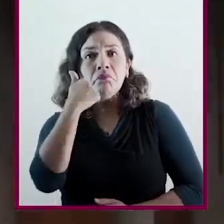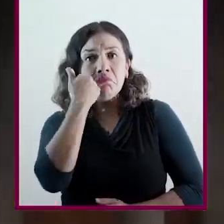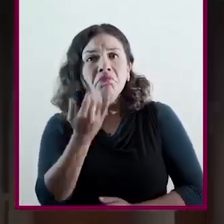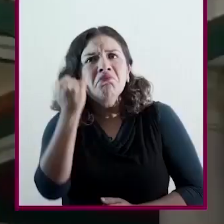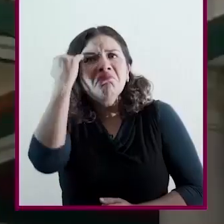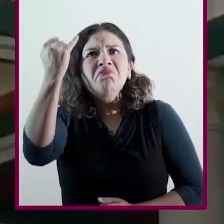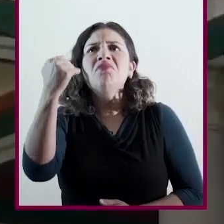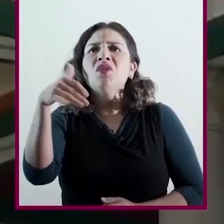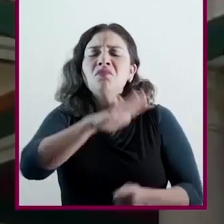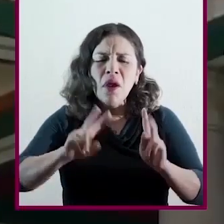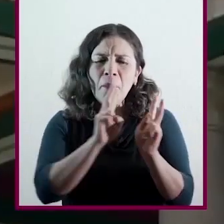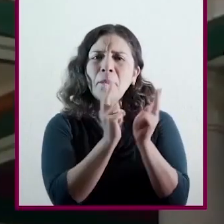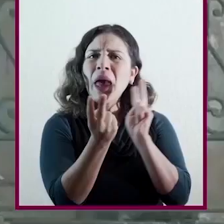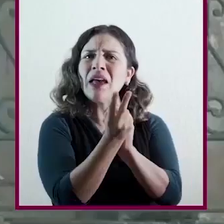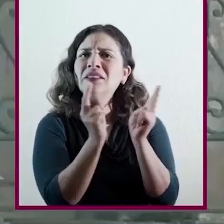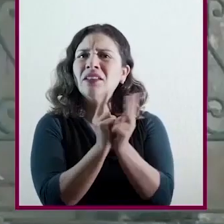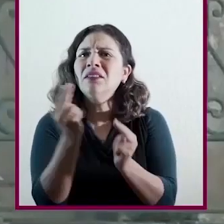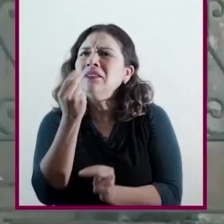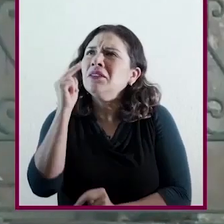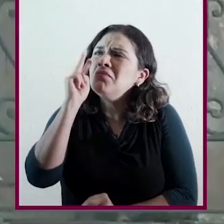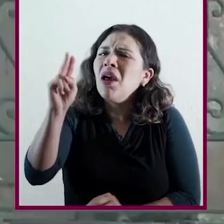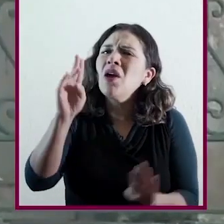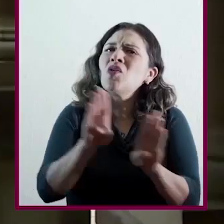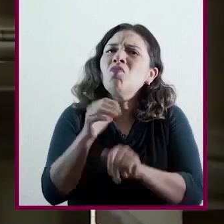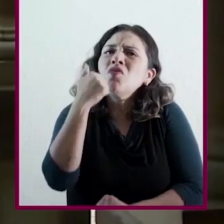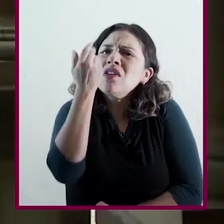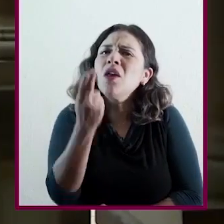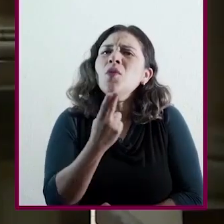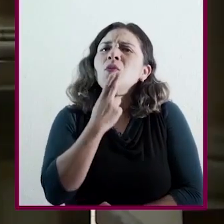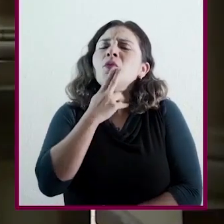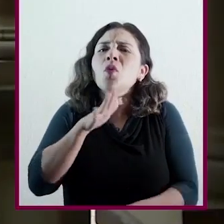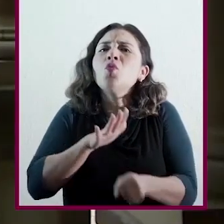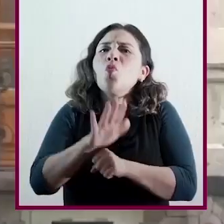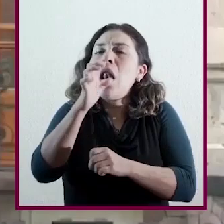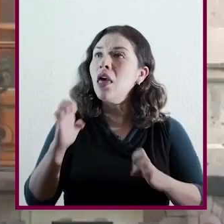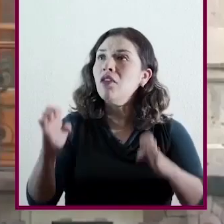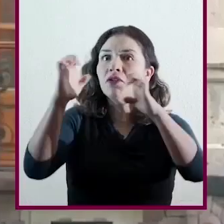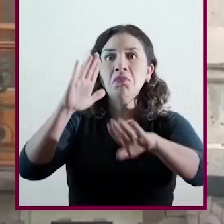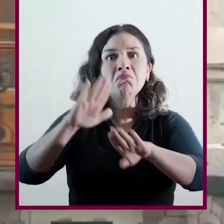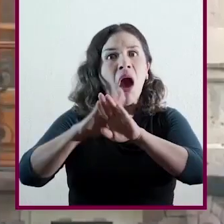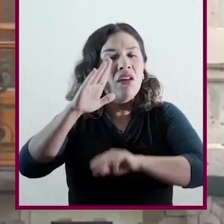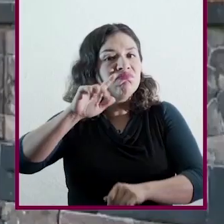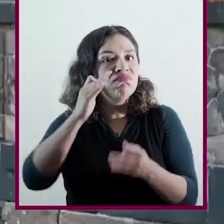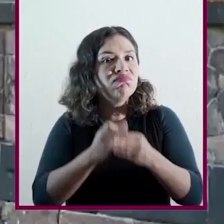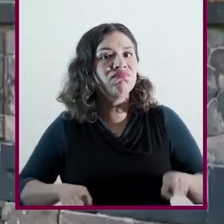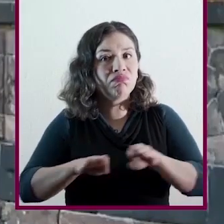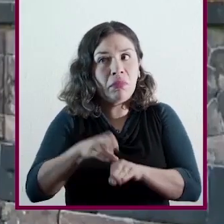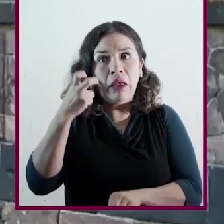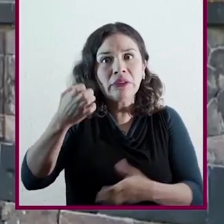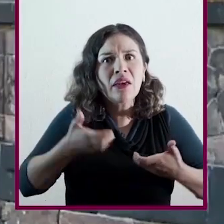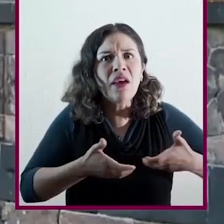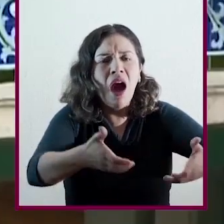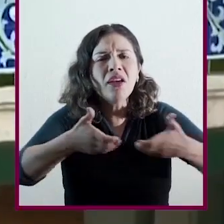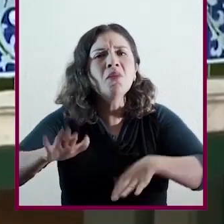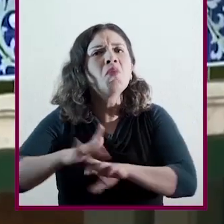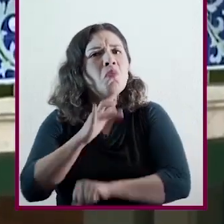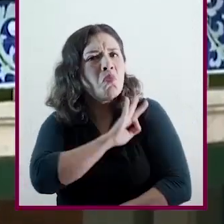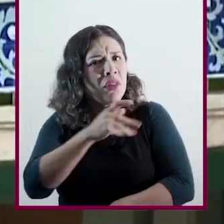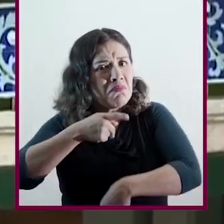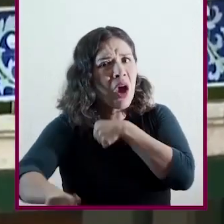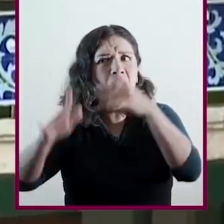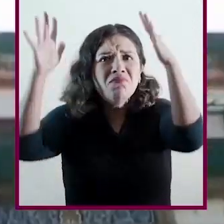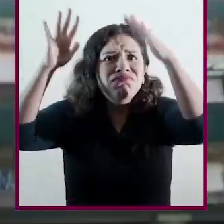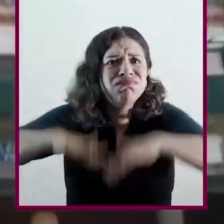La iniciativa nació del interés de los vecinos, que buscaron preservar uno de los inmuebles más emblemáticos de este rumbo ante